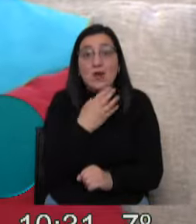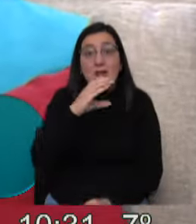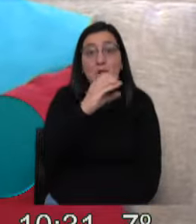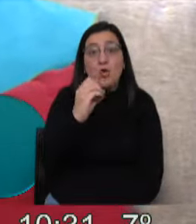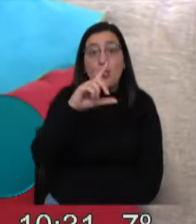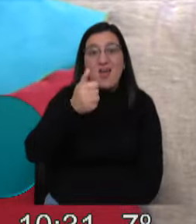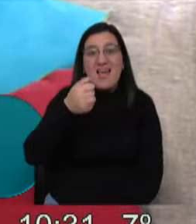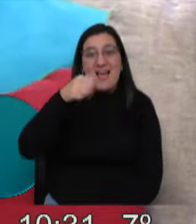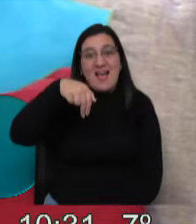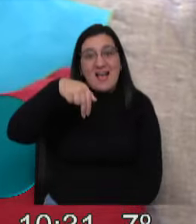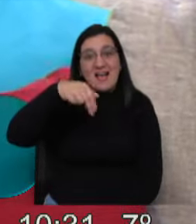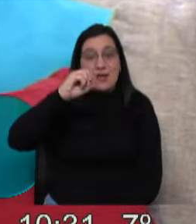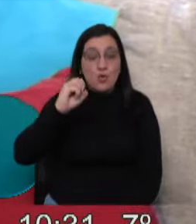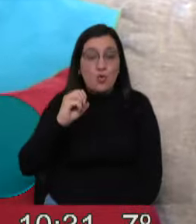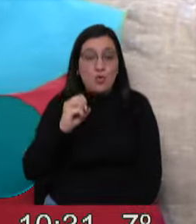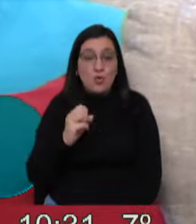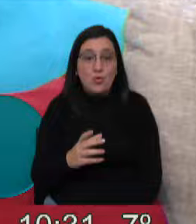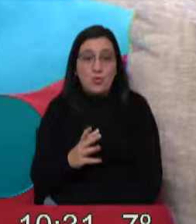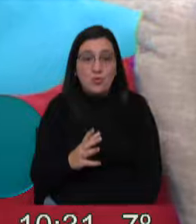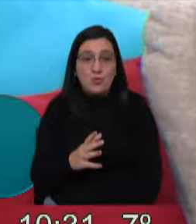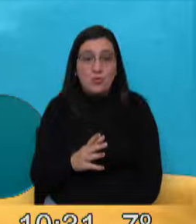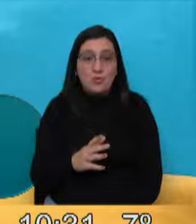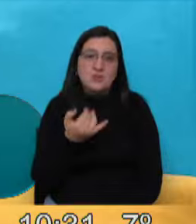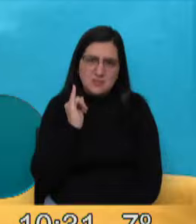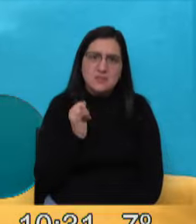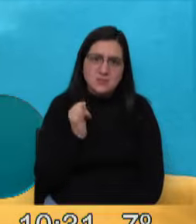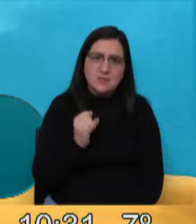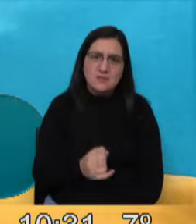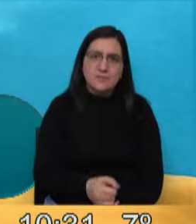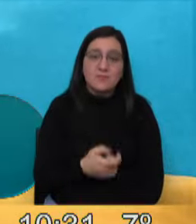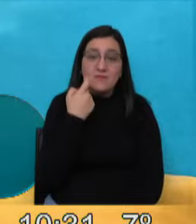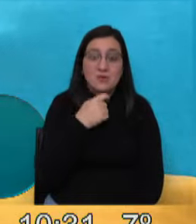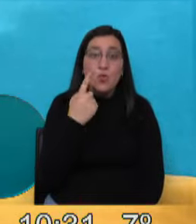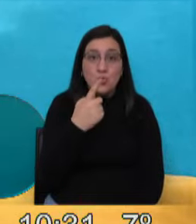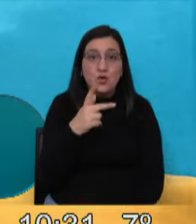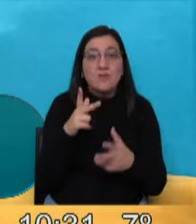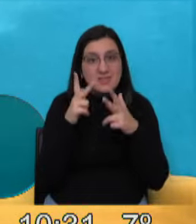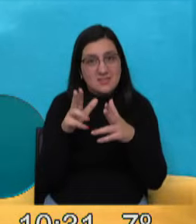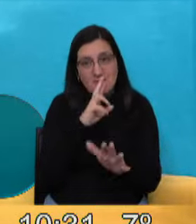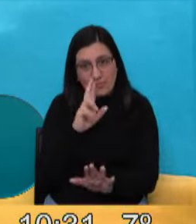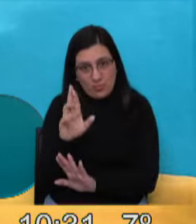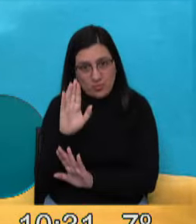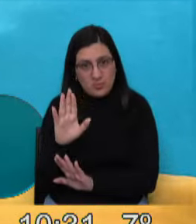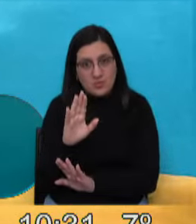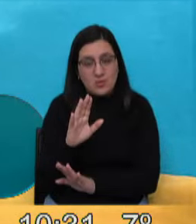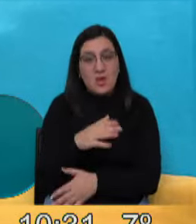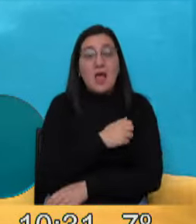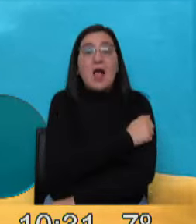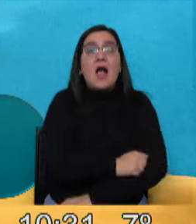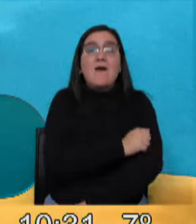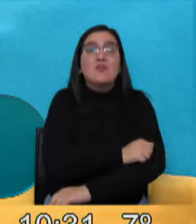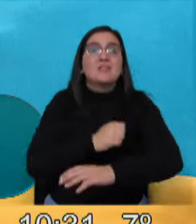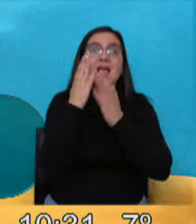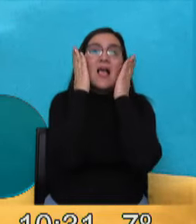te favorece o que absorbes más de la vida natural? Sí, sí. ¿Qué? Me faltó uno que lo voy a decir y te respondo. Los jabones en la